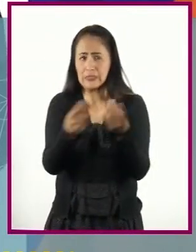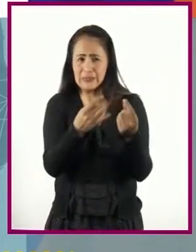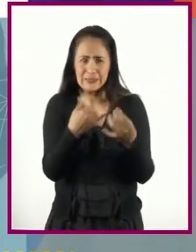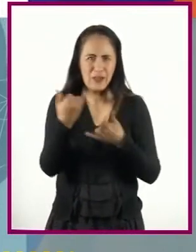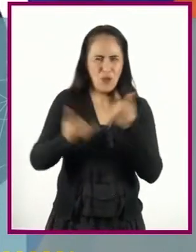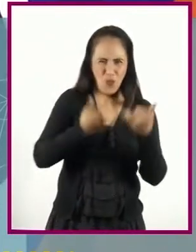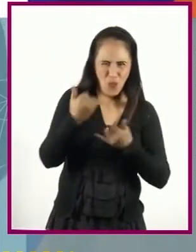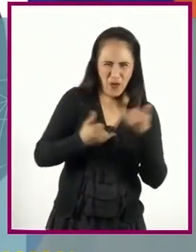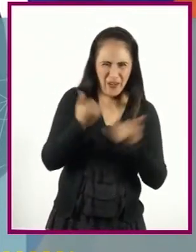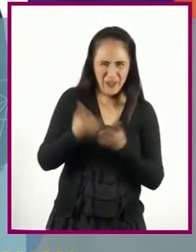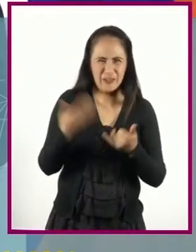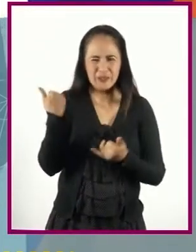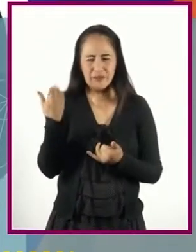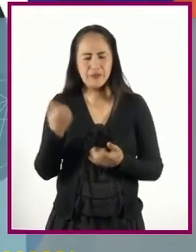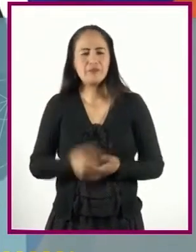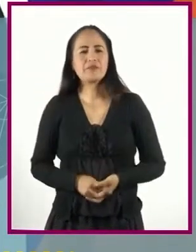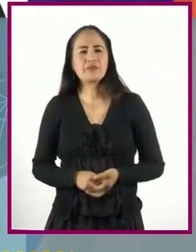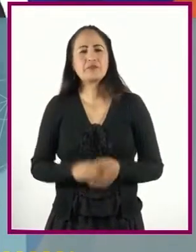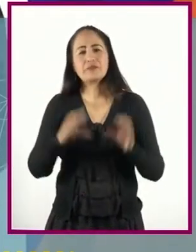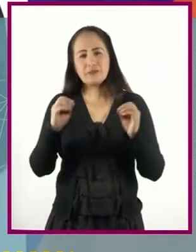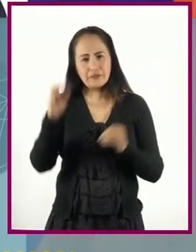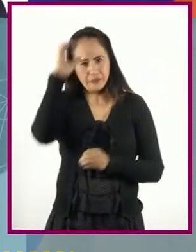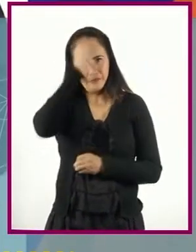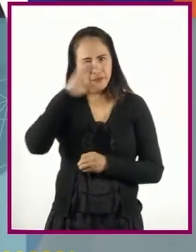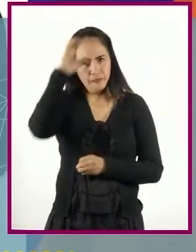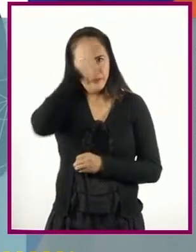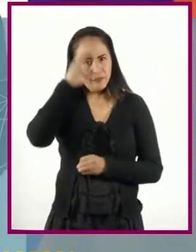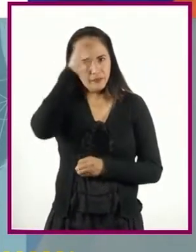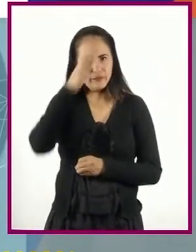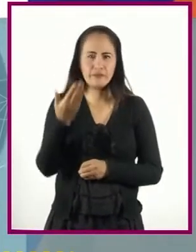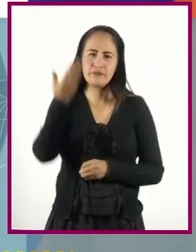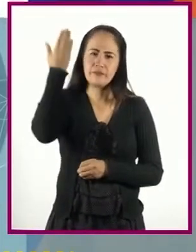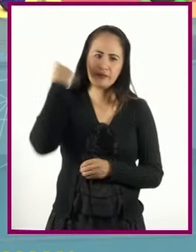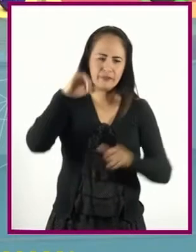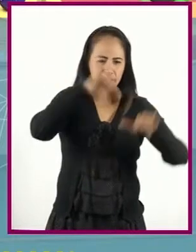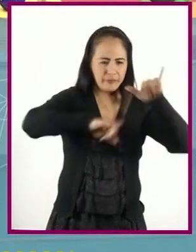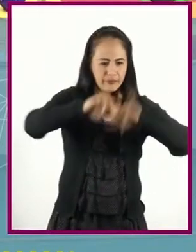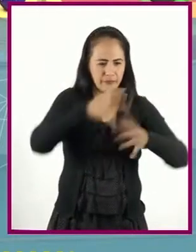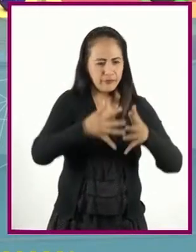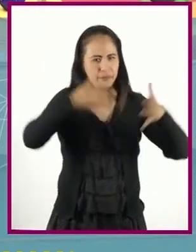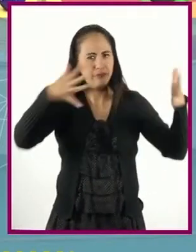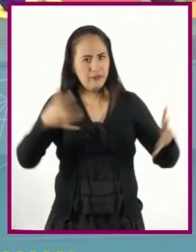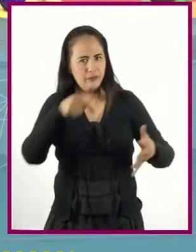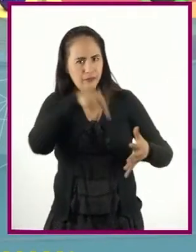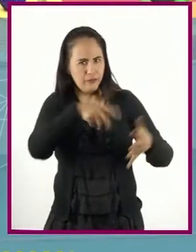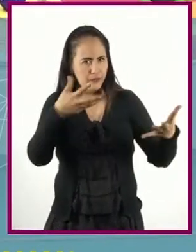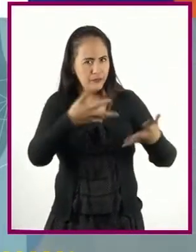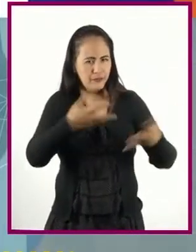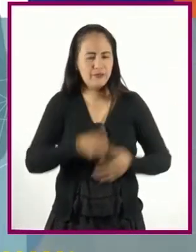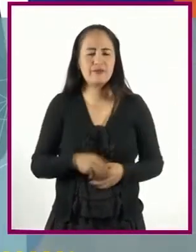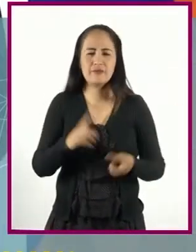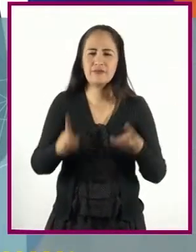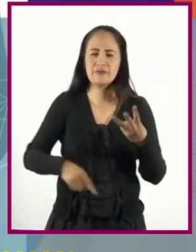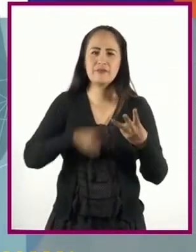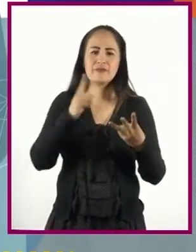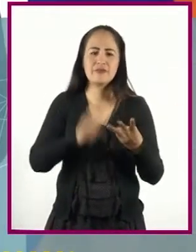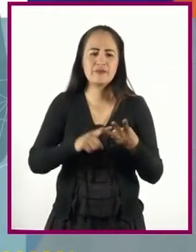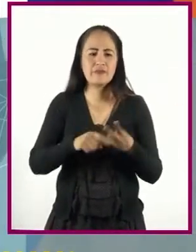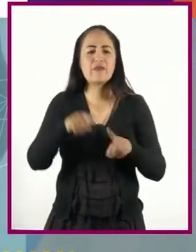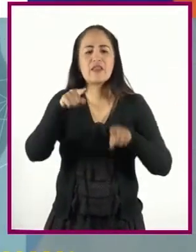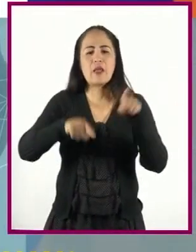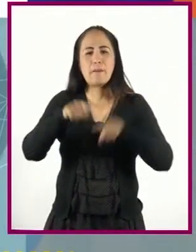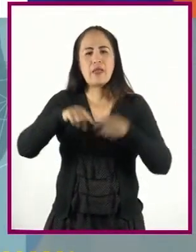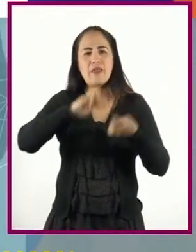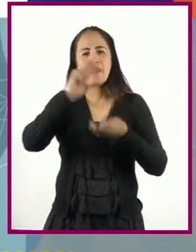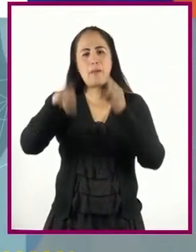los que utilizamos en nuestras sesiones, o científicos, como los usados en grandes laboratorios. Número 3. De acuerdo a la porción del mundo